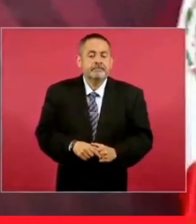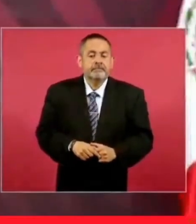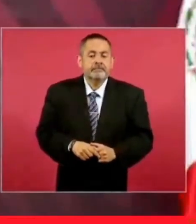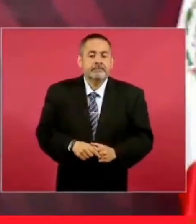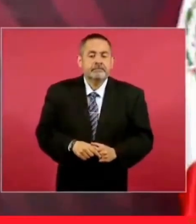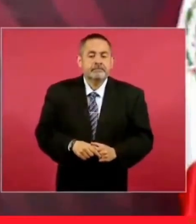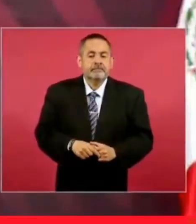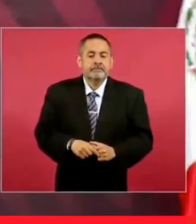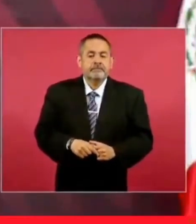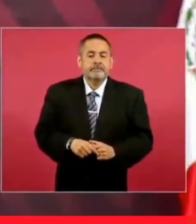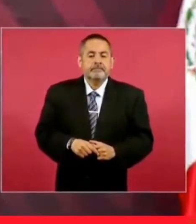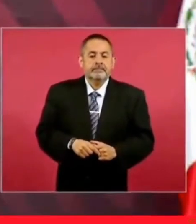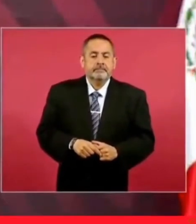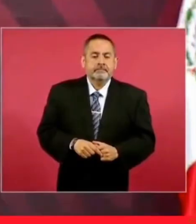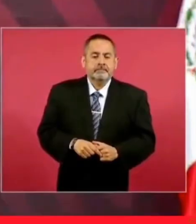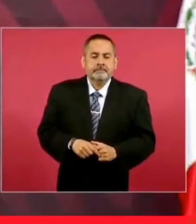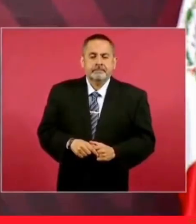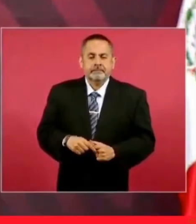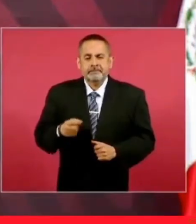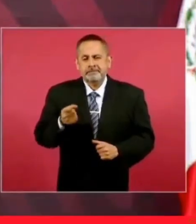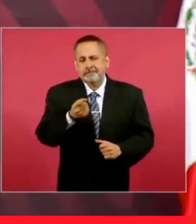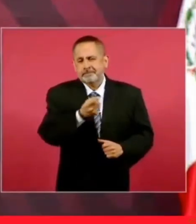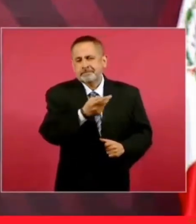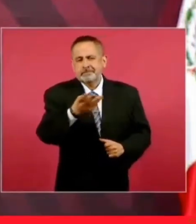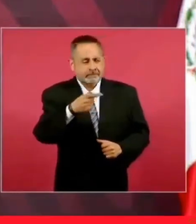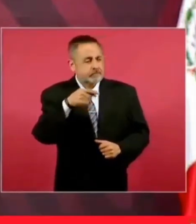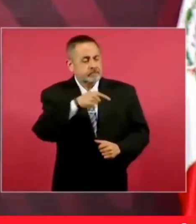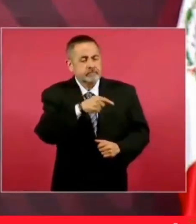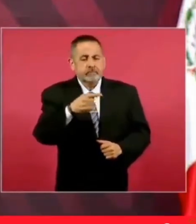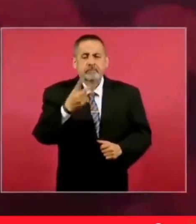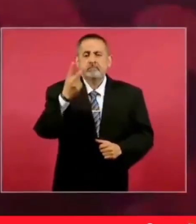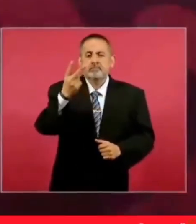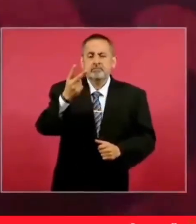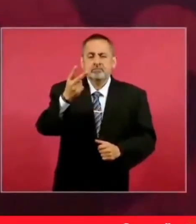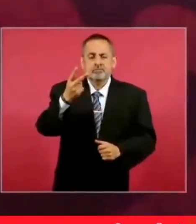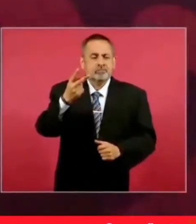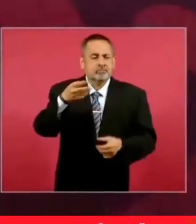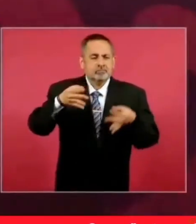se van a jubilar, creo que 2 ministros o 1.